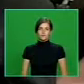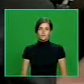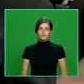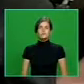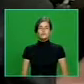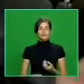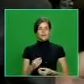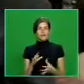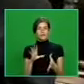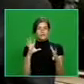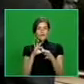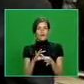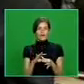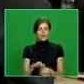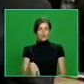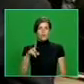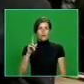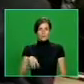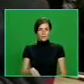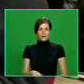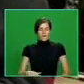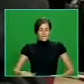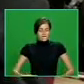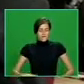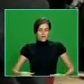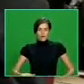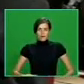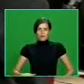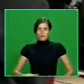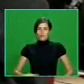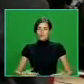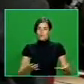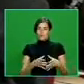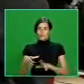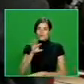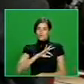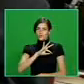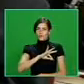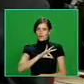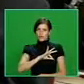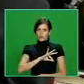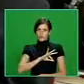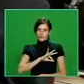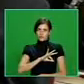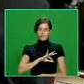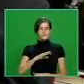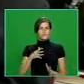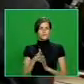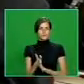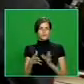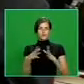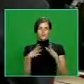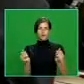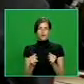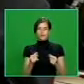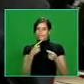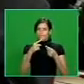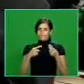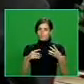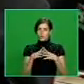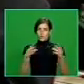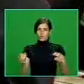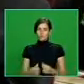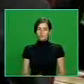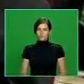hano asociado por supuesto al esfuerzo de las movimientos sociales de de toda índole